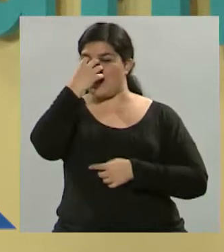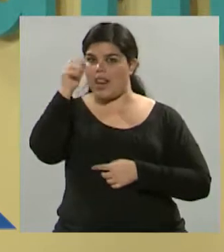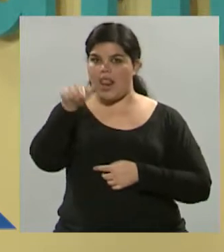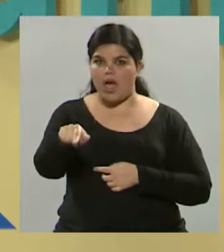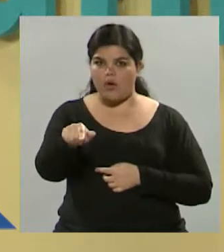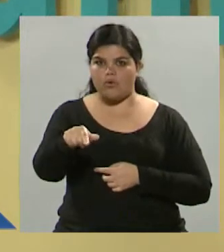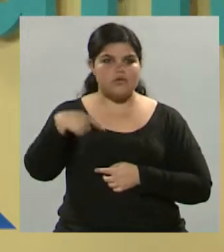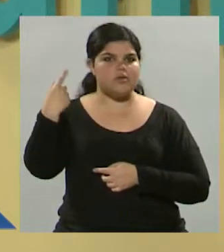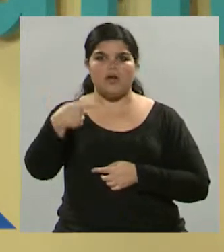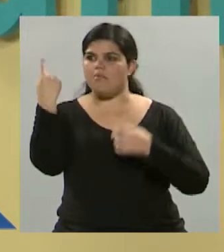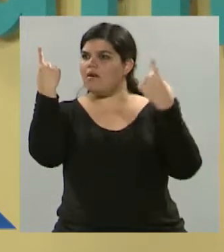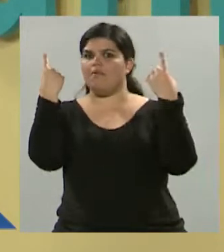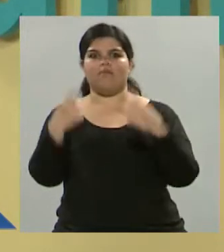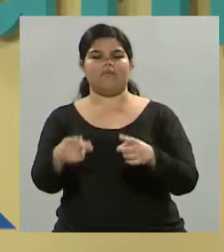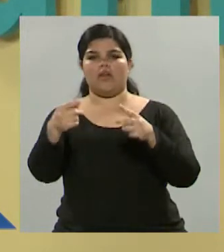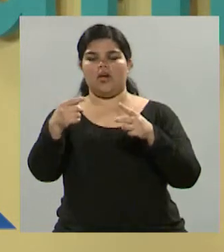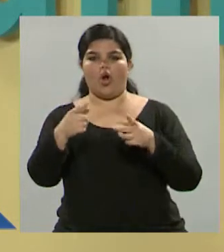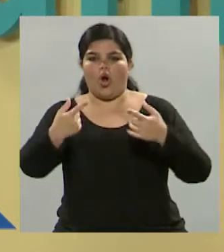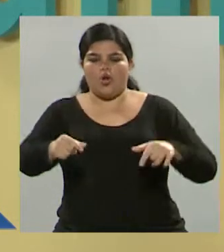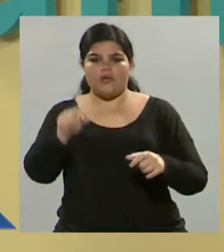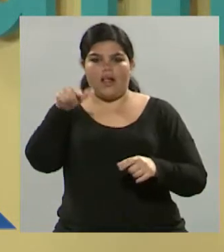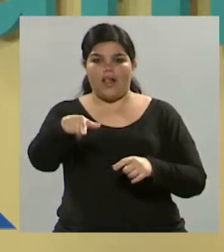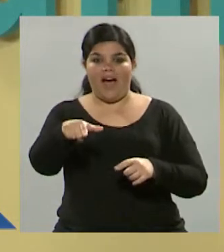esto, ¿no? Hay muchas cosas que van surgiendo en el momento y hay que